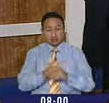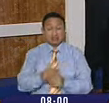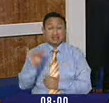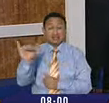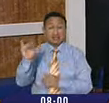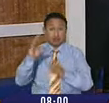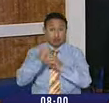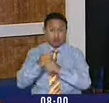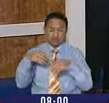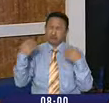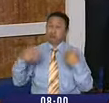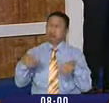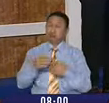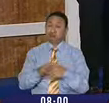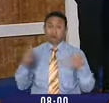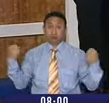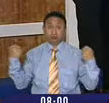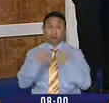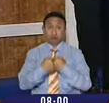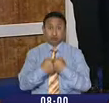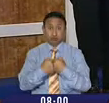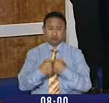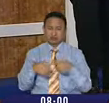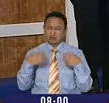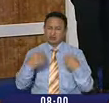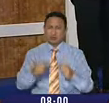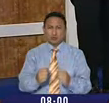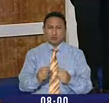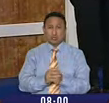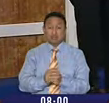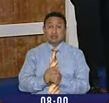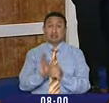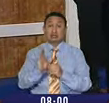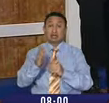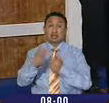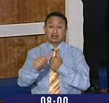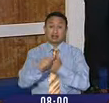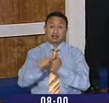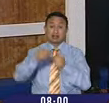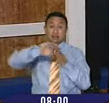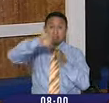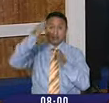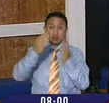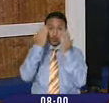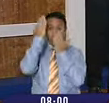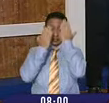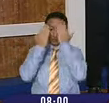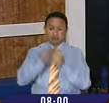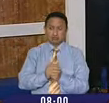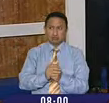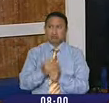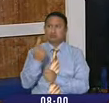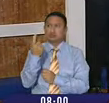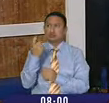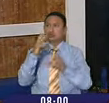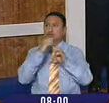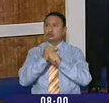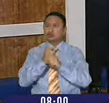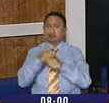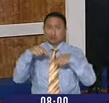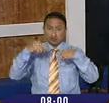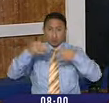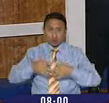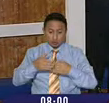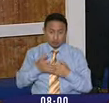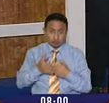hubo un accidente gravísimo. Yo lo vi. Usted lo vio, gravísimo, cerca del túnel Guayasamín. Sí, fue exactamente a las 11 de la noche. Yo pasé justo